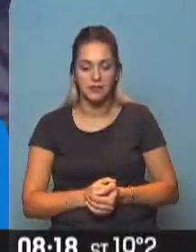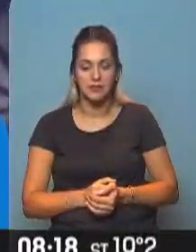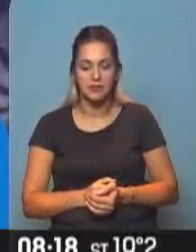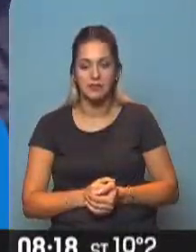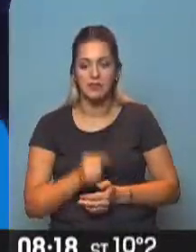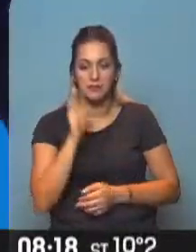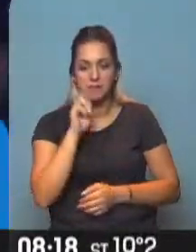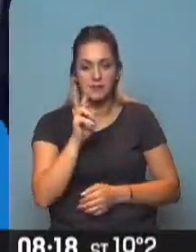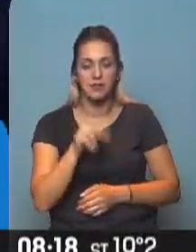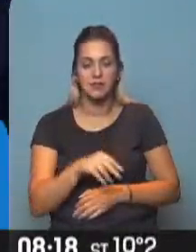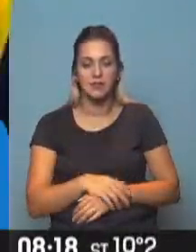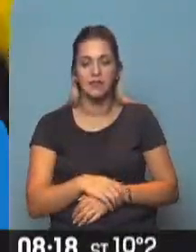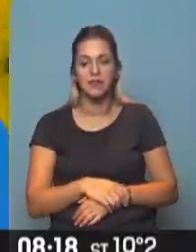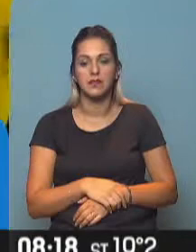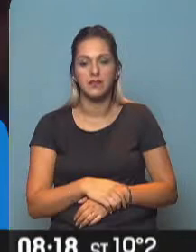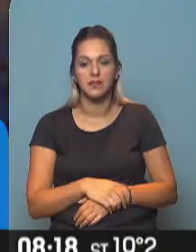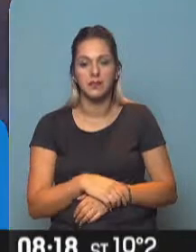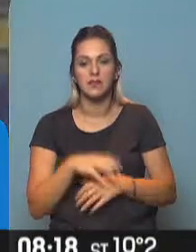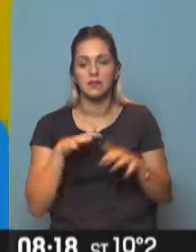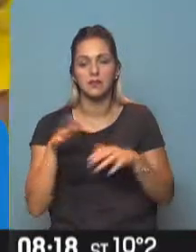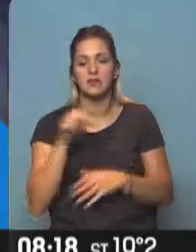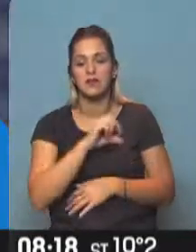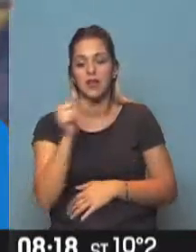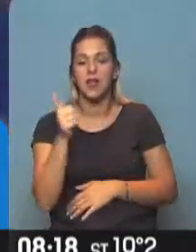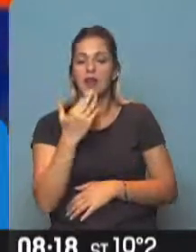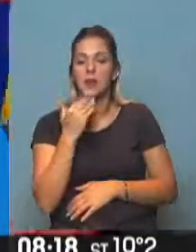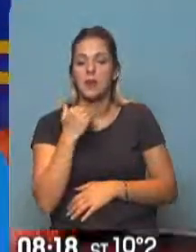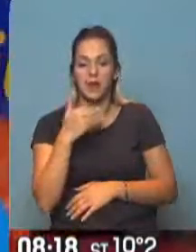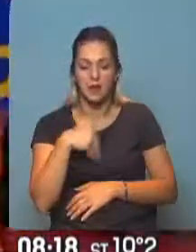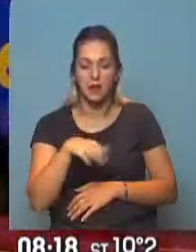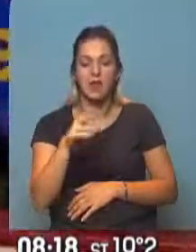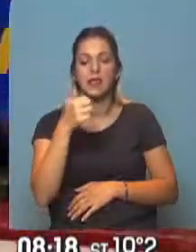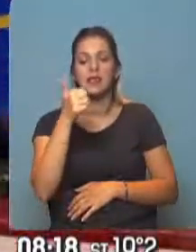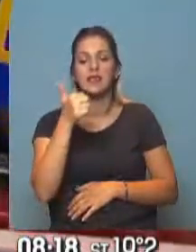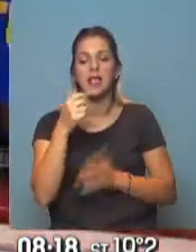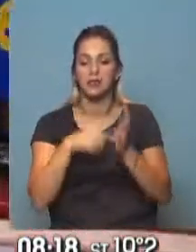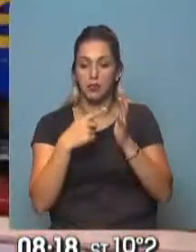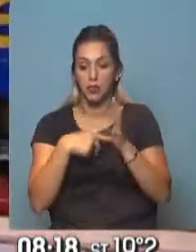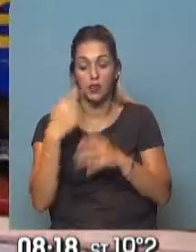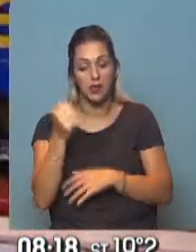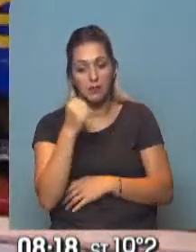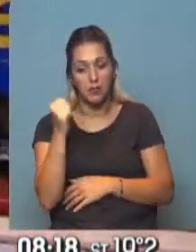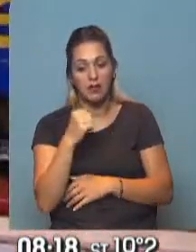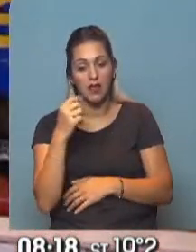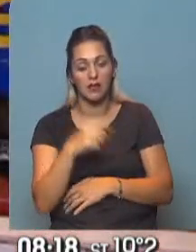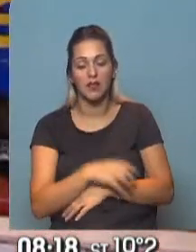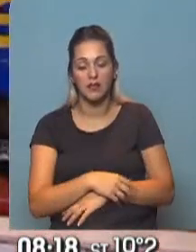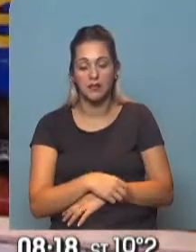juego. Situación que tiene que ver con la victoria de Boca Juniors, que va rumbo al título. 6 puntos de ventaja sobre su inmediato perseguidor.